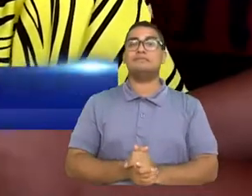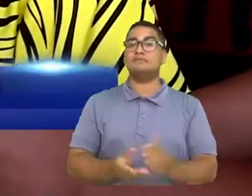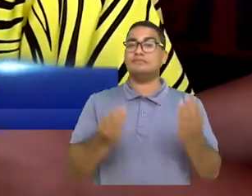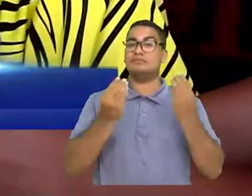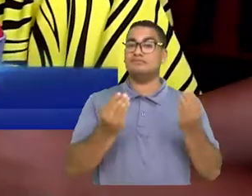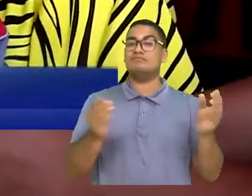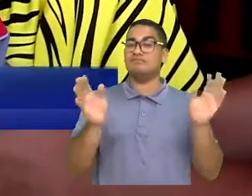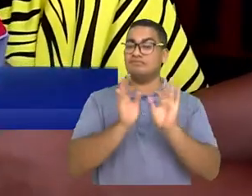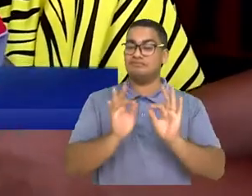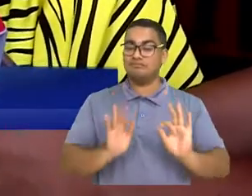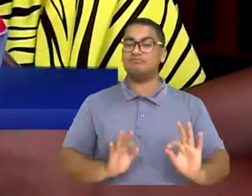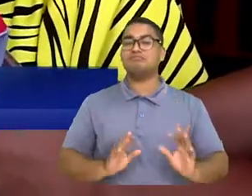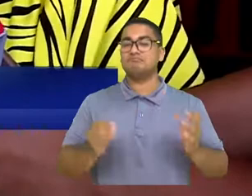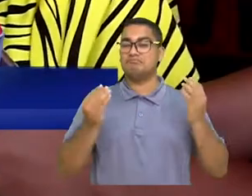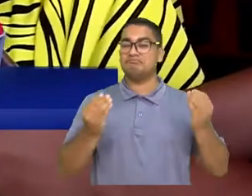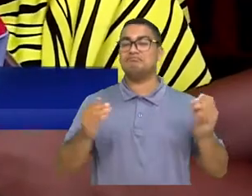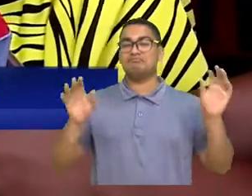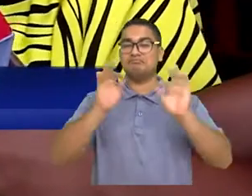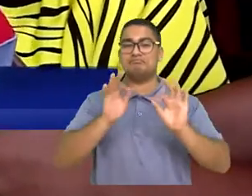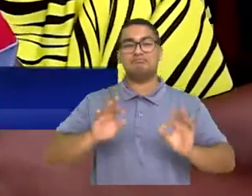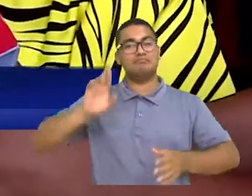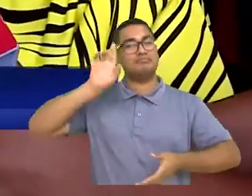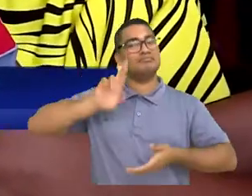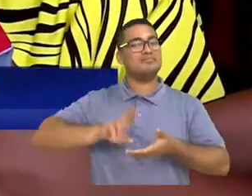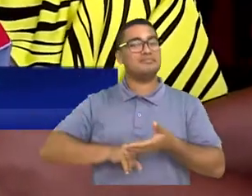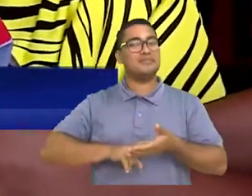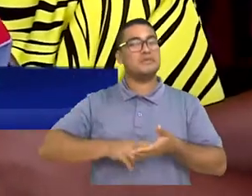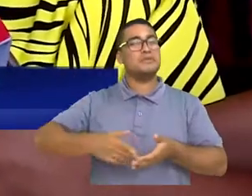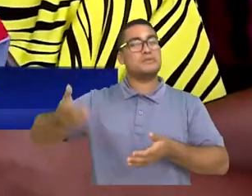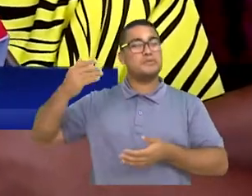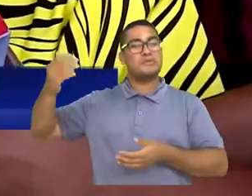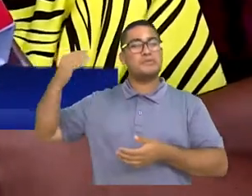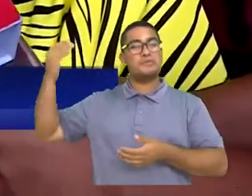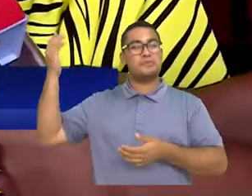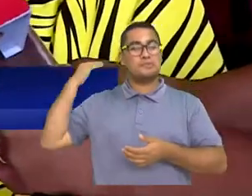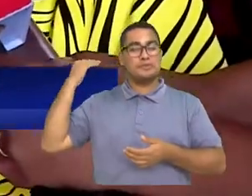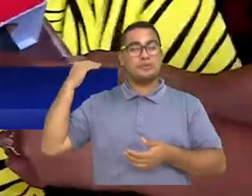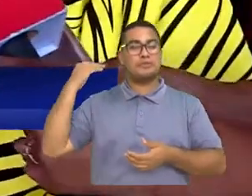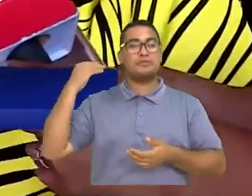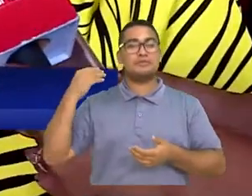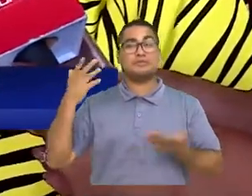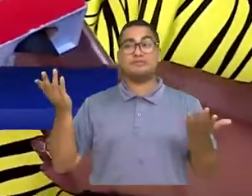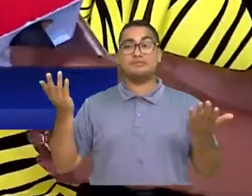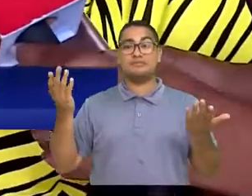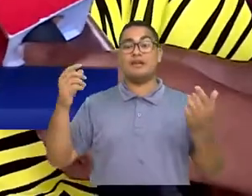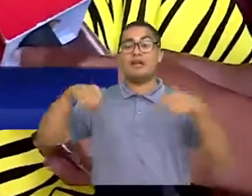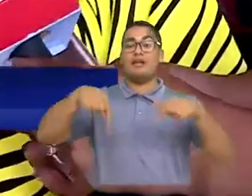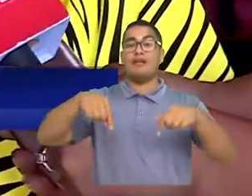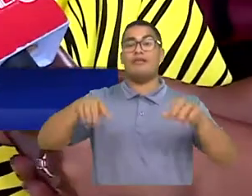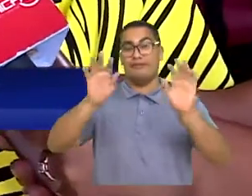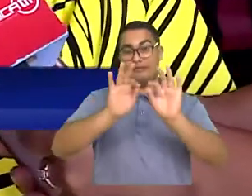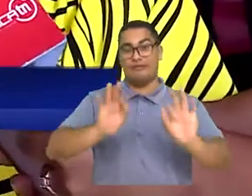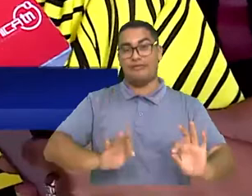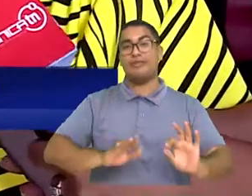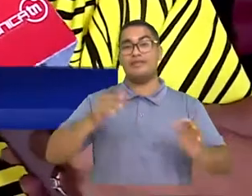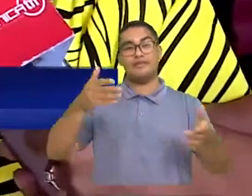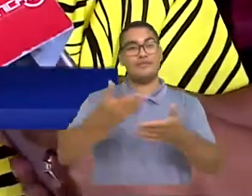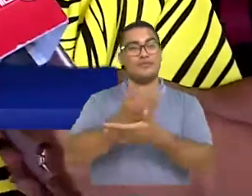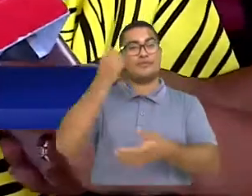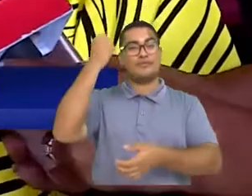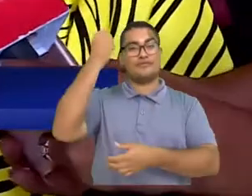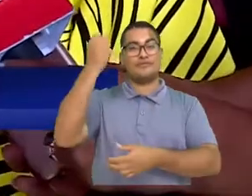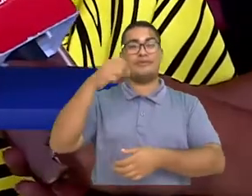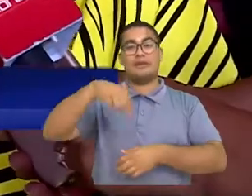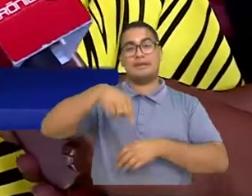Muy feliz, recordando lo pasado a la felicidad que estamos ahora, que estamos